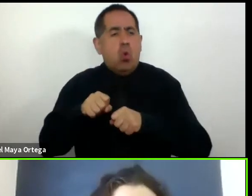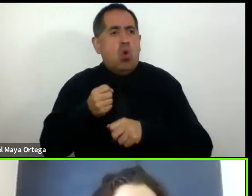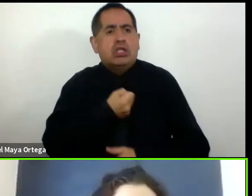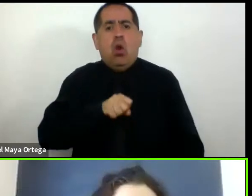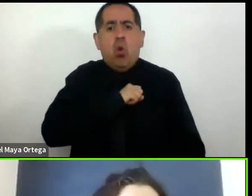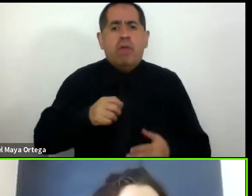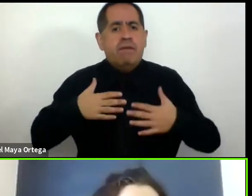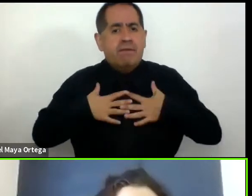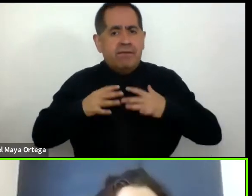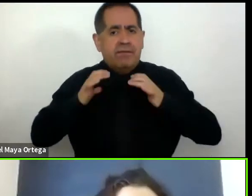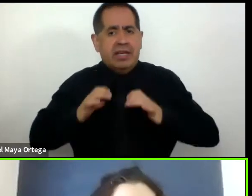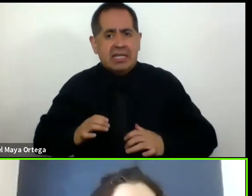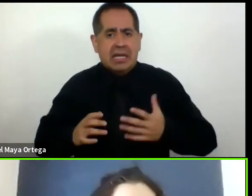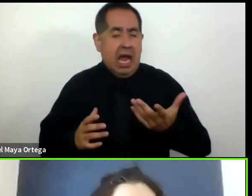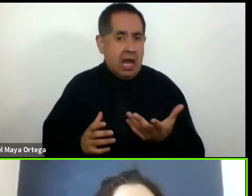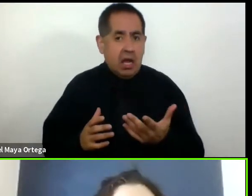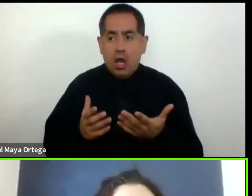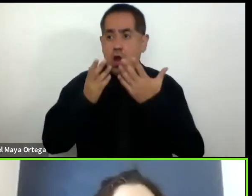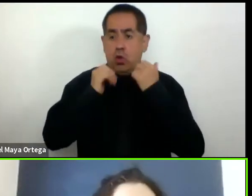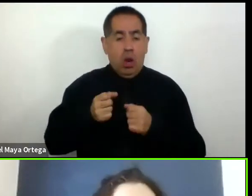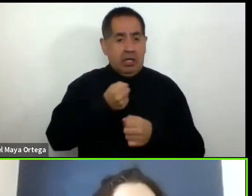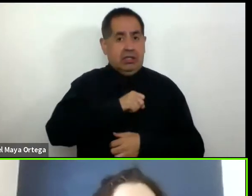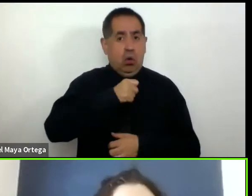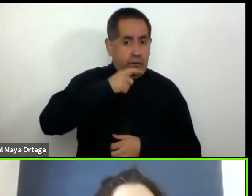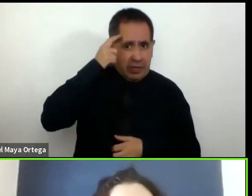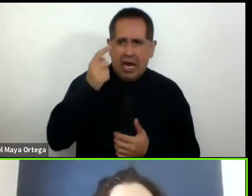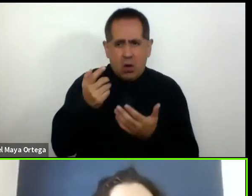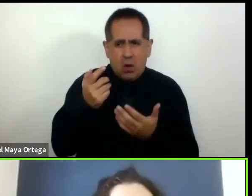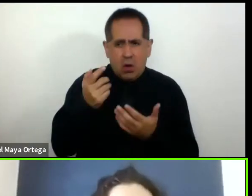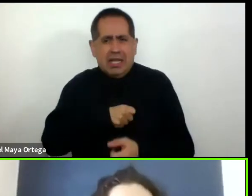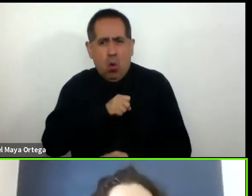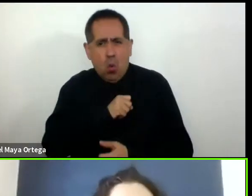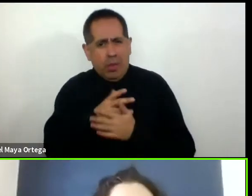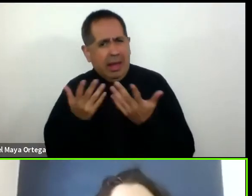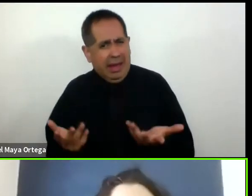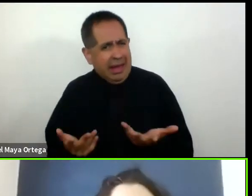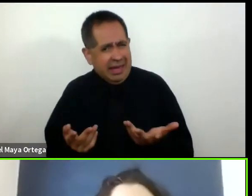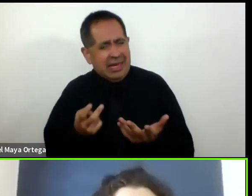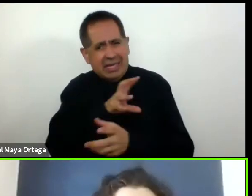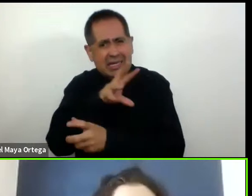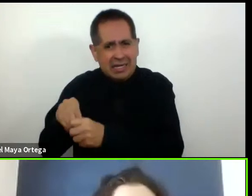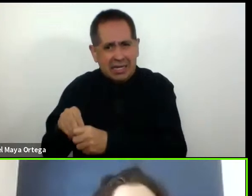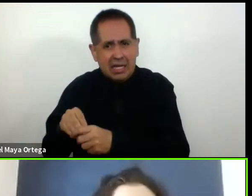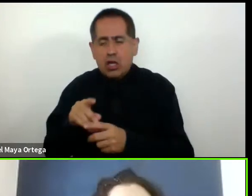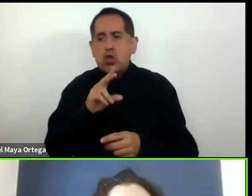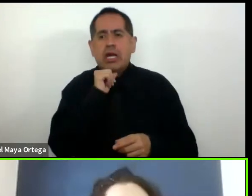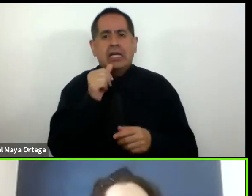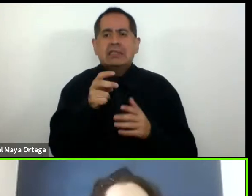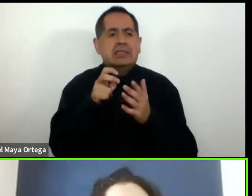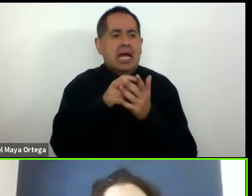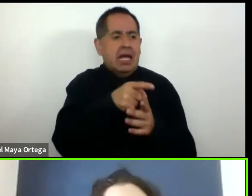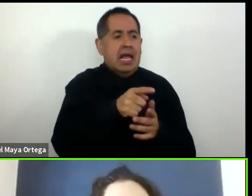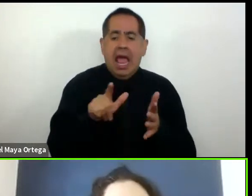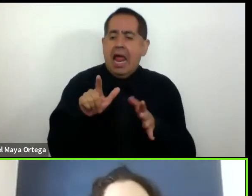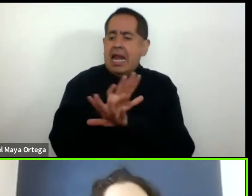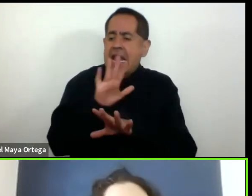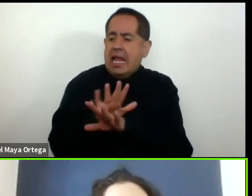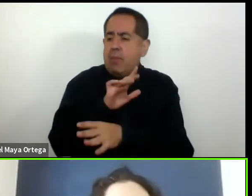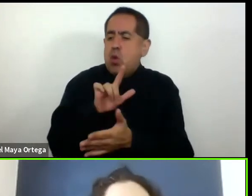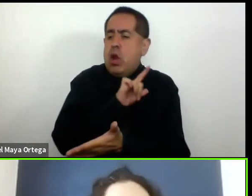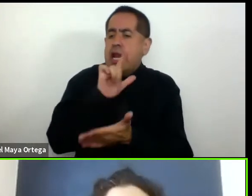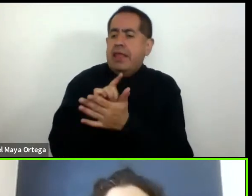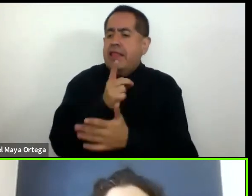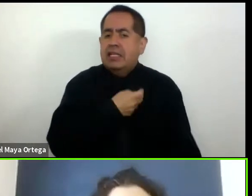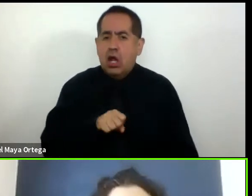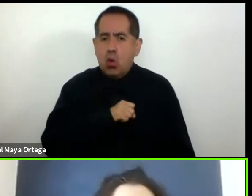todos sabemos que sin salud mental no hay salud, ¿no? Entonces, en ese sentido, lo que es necesario es una reforma a la Ley General de Salud, no una